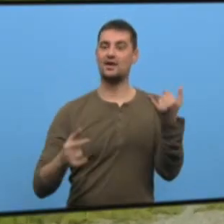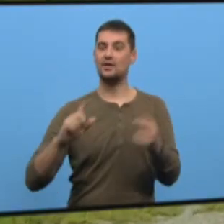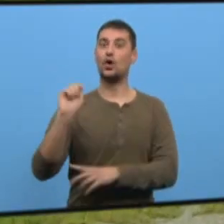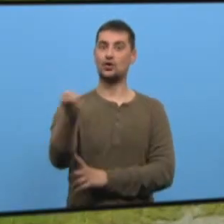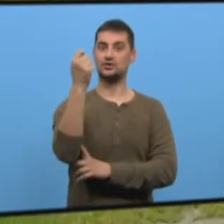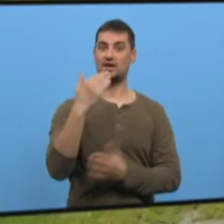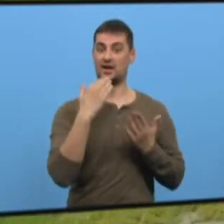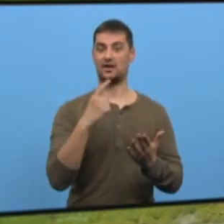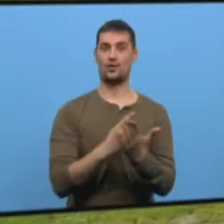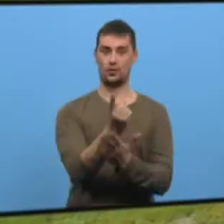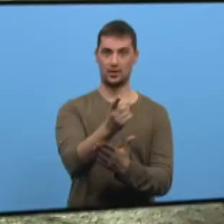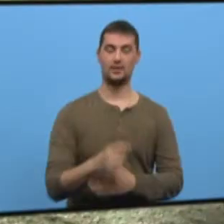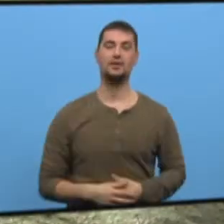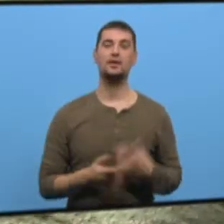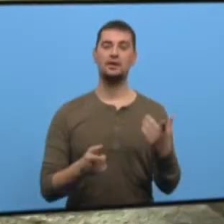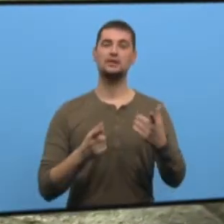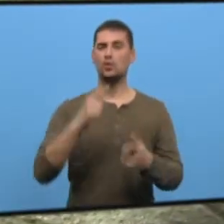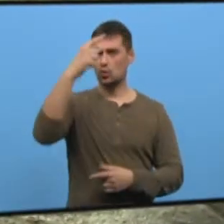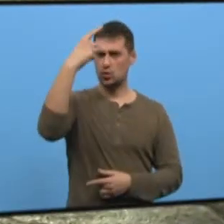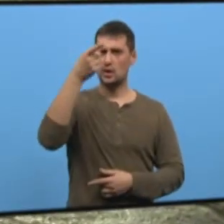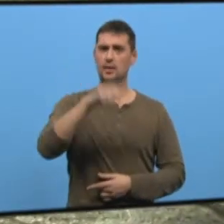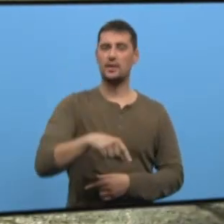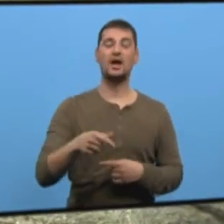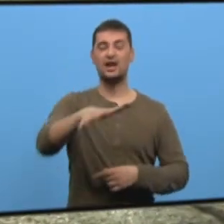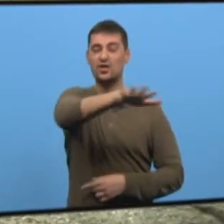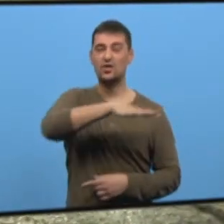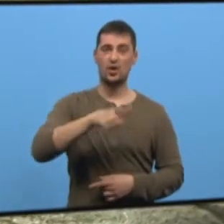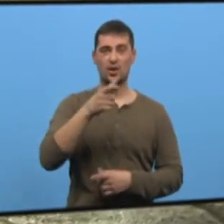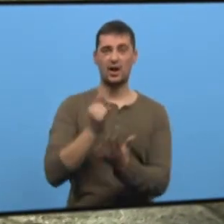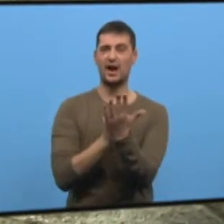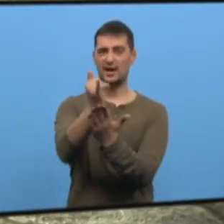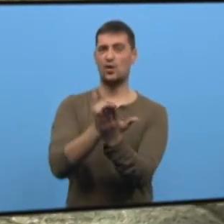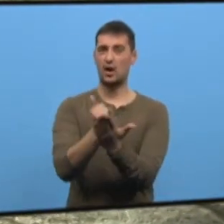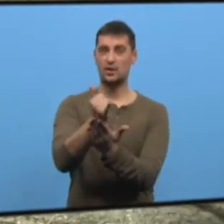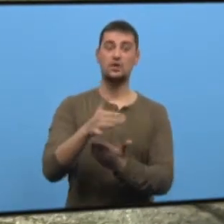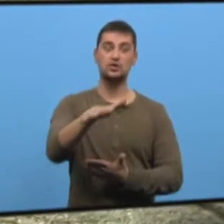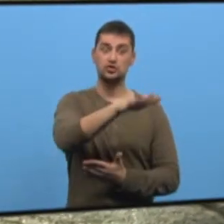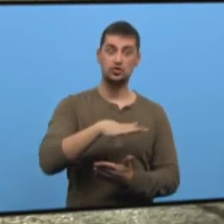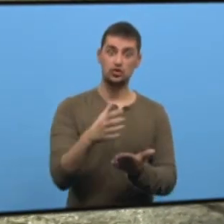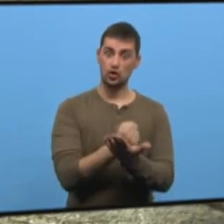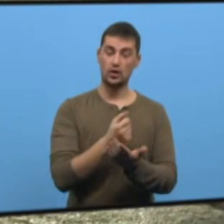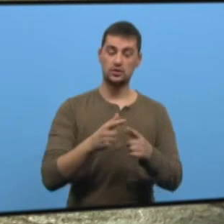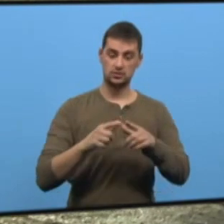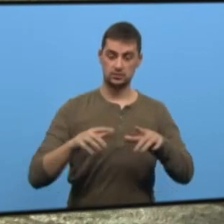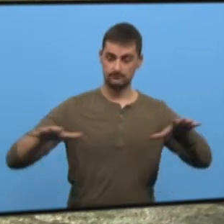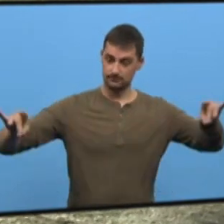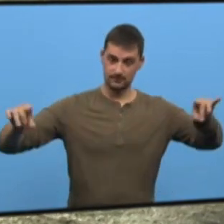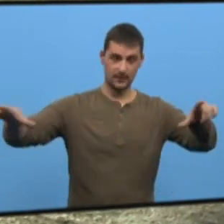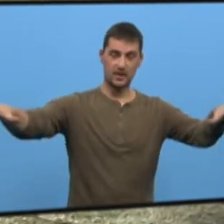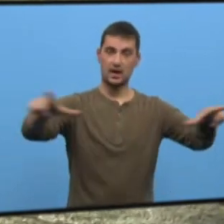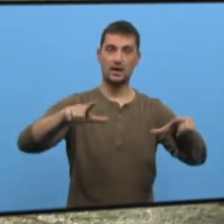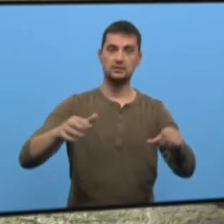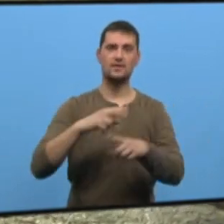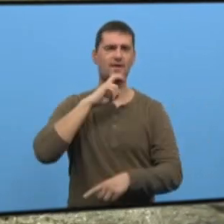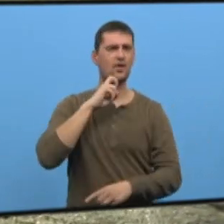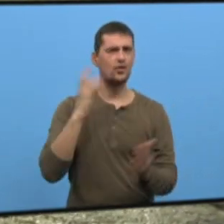iniciativa que má a cultural una agrícola grandea todas parcas queora valor por acceso